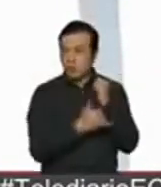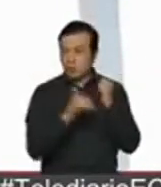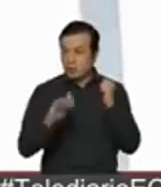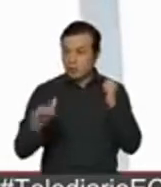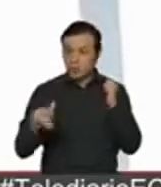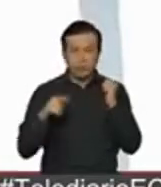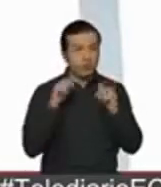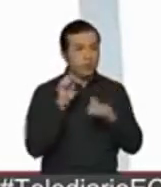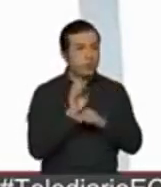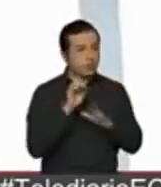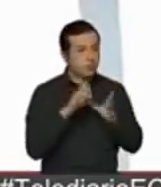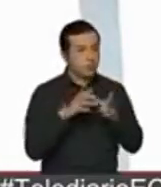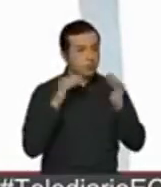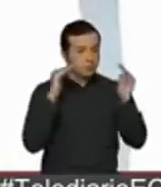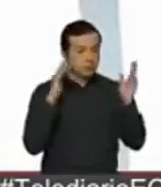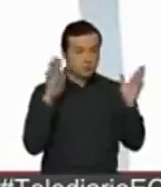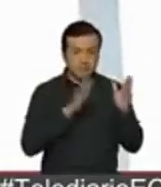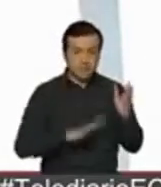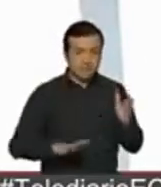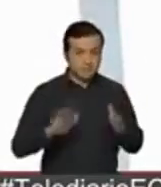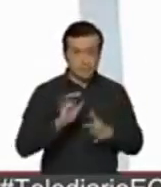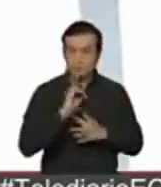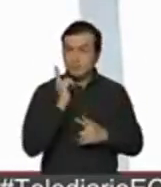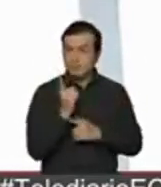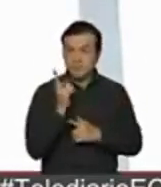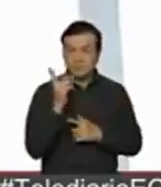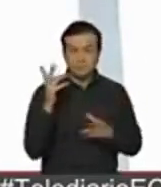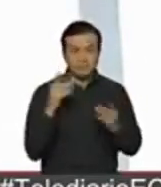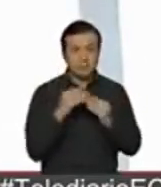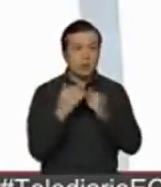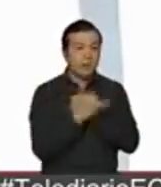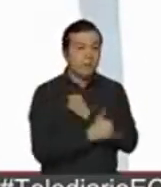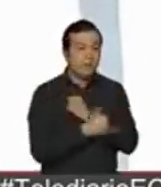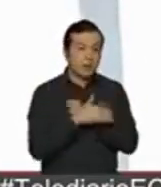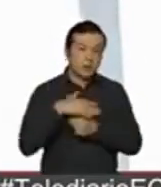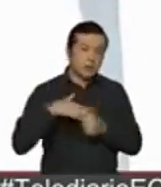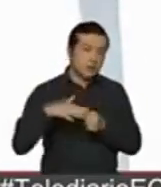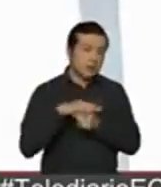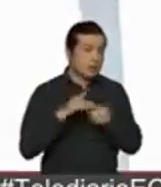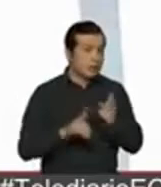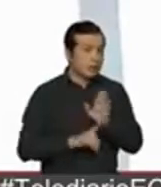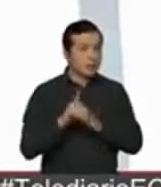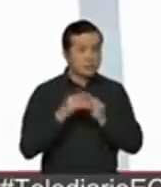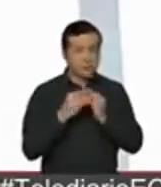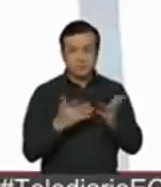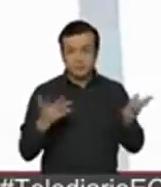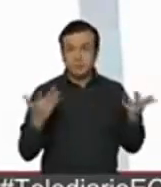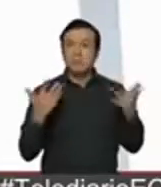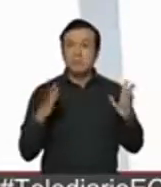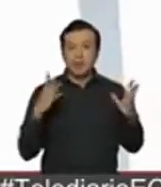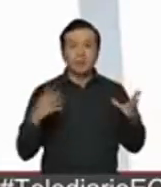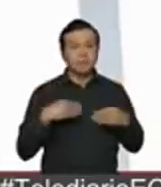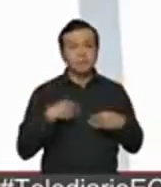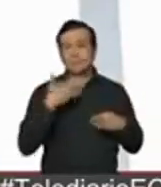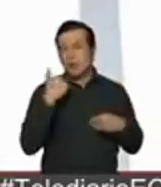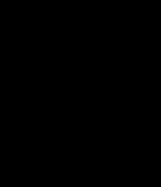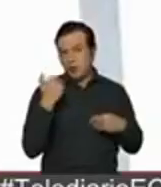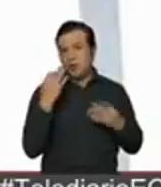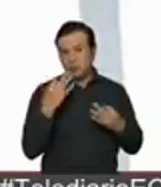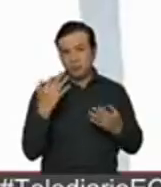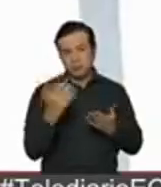región. Pero claramente en el Ecuador, como en general en los países en desarrollo, hay espacio para mejorar la